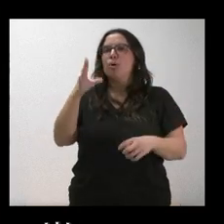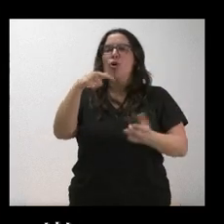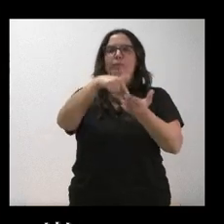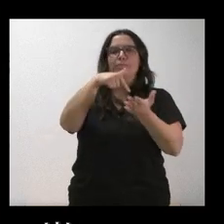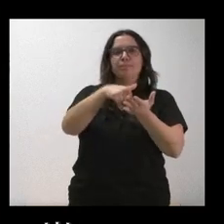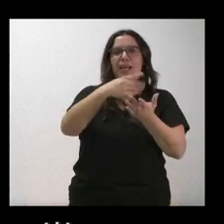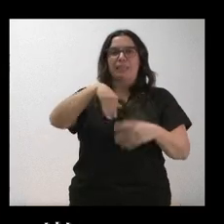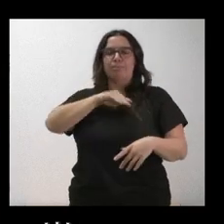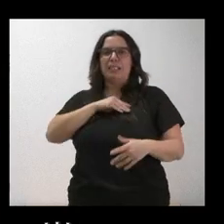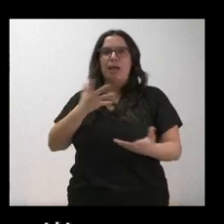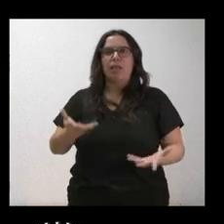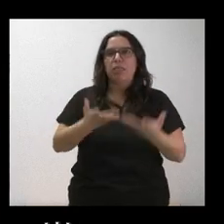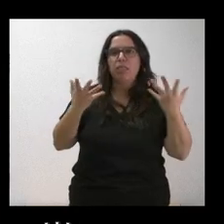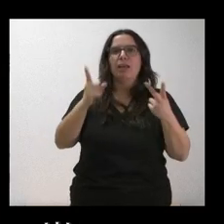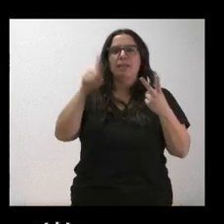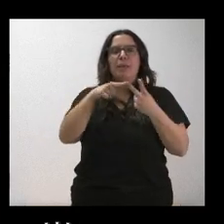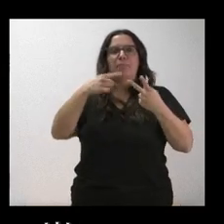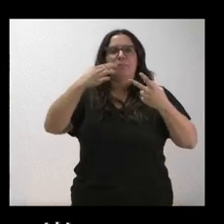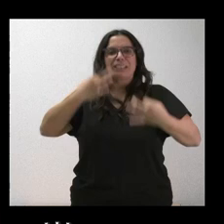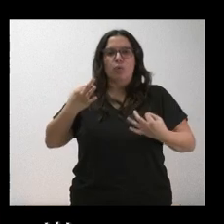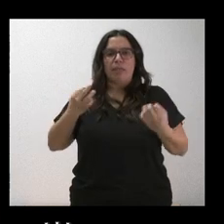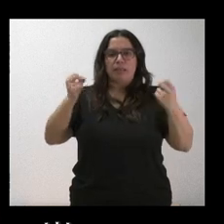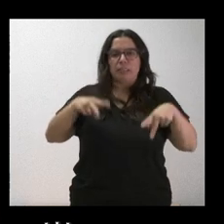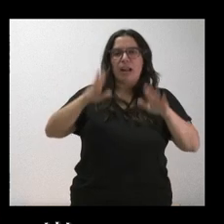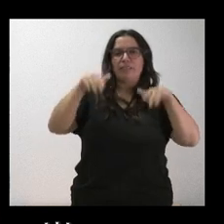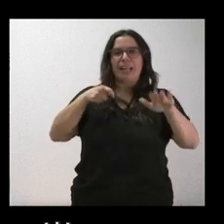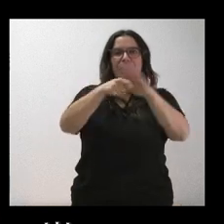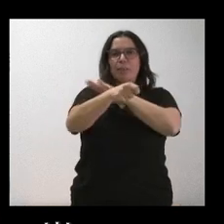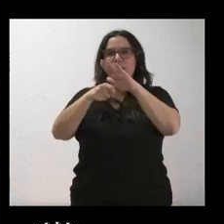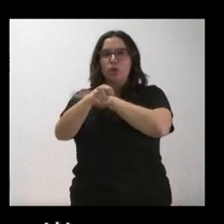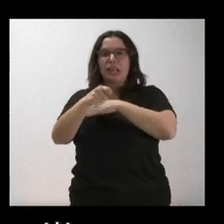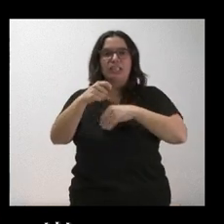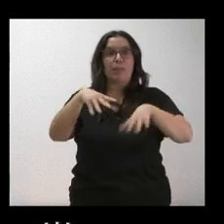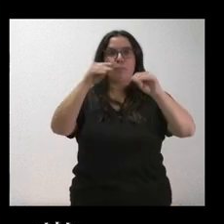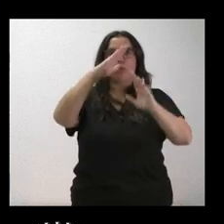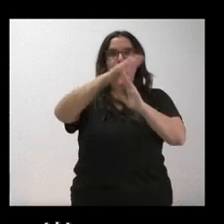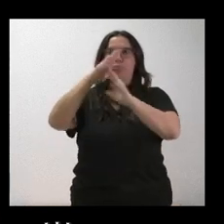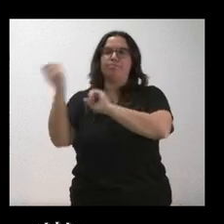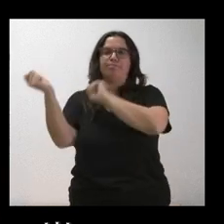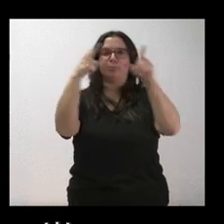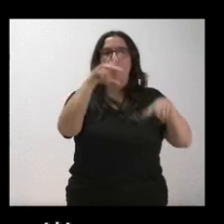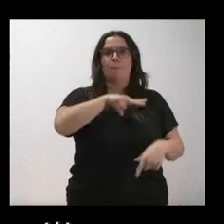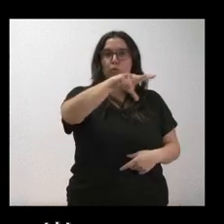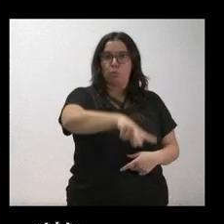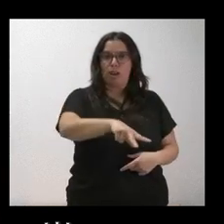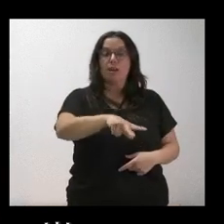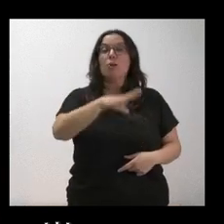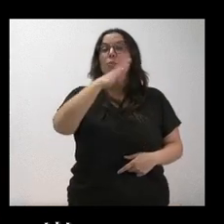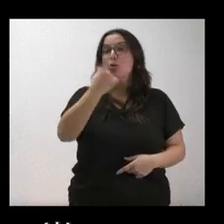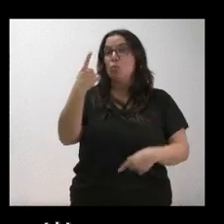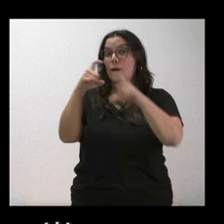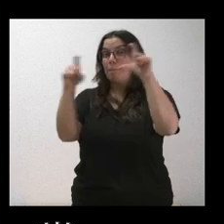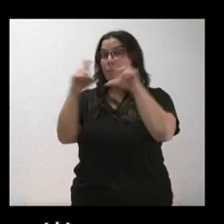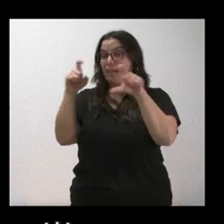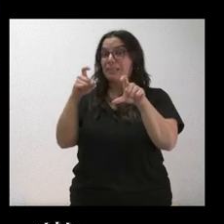en España y seguridad jurídica estaba provocando el traslado de inversiones de Burgos a Portugal se producía después de que una empresa que se iba a instalar o